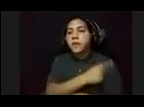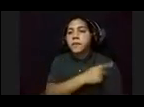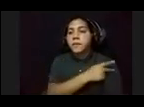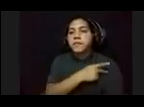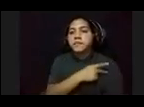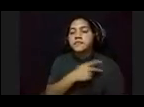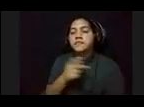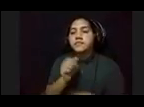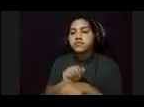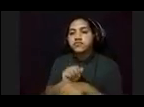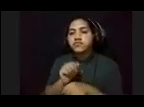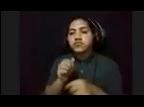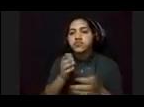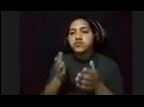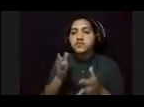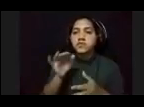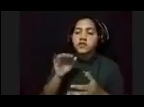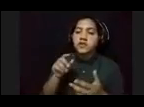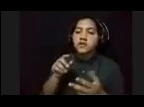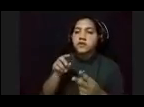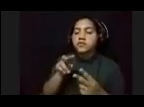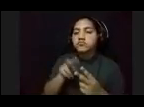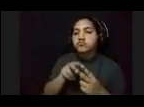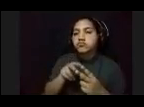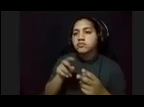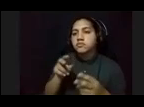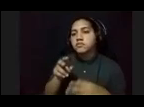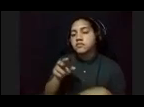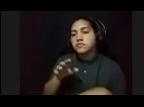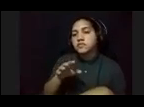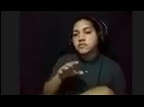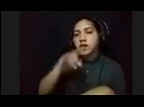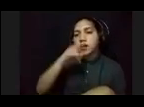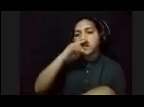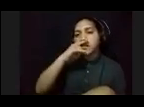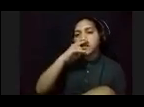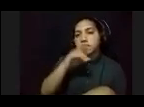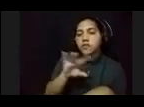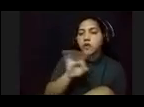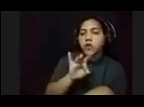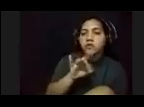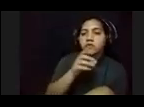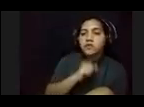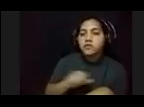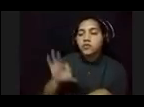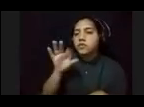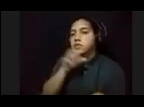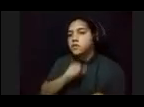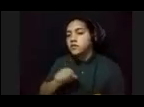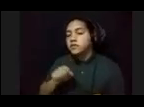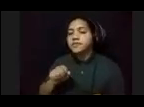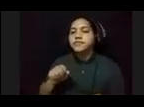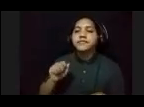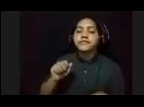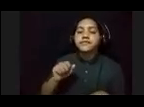sirvientes, también encontré 2 niños de 8 y 9 años. Todo parece indicar que a pesar